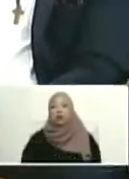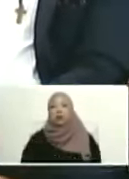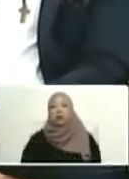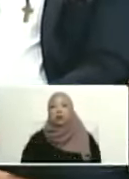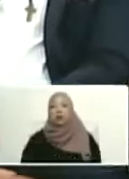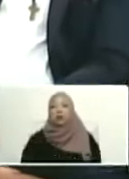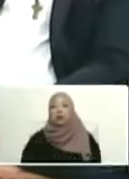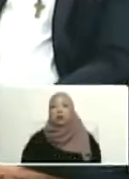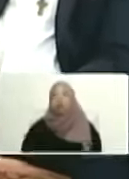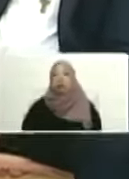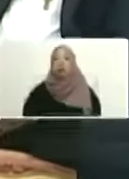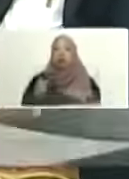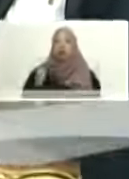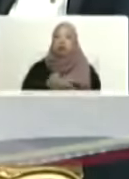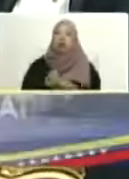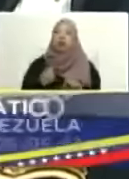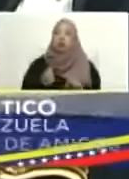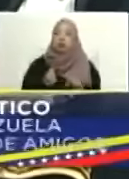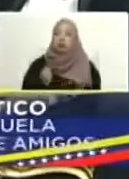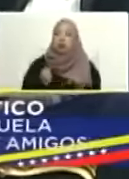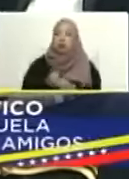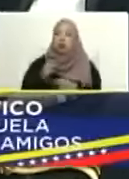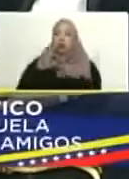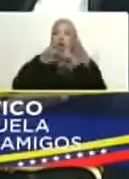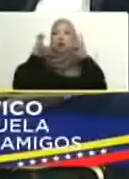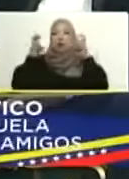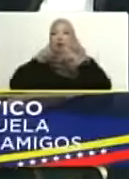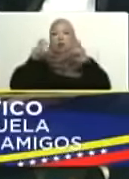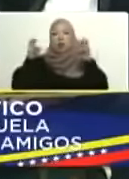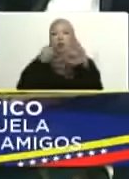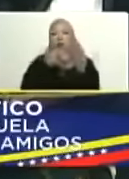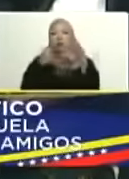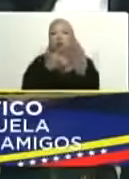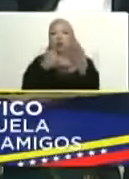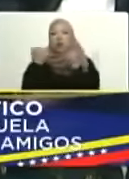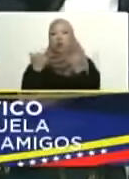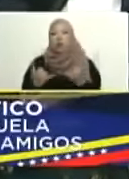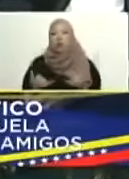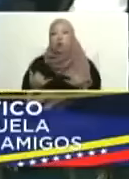Si me lo permiten, hemos titulado, denominado